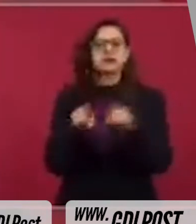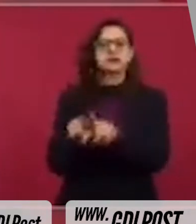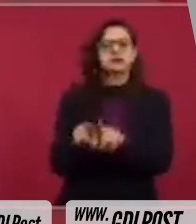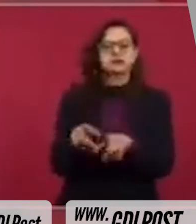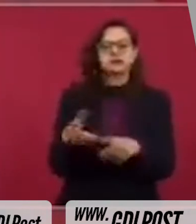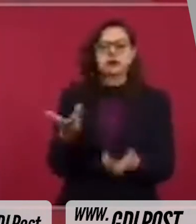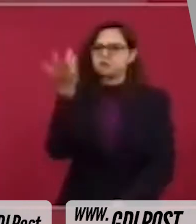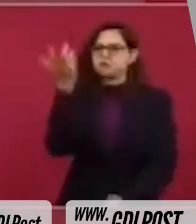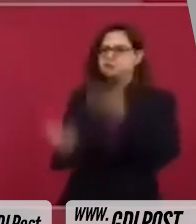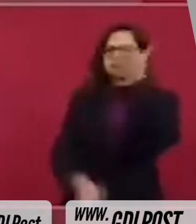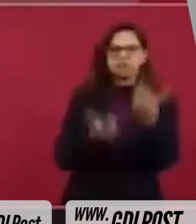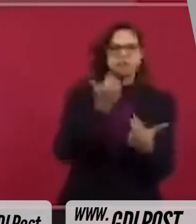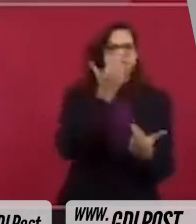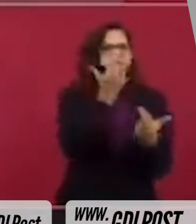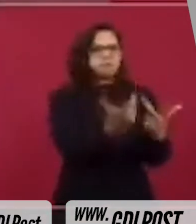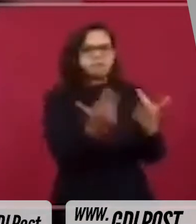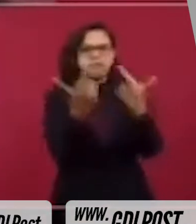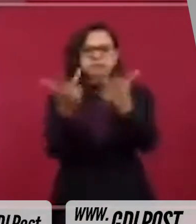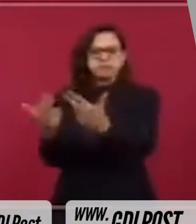para que